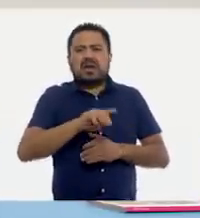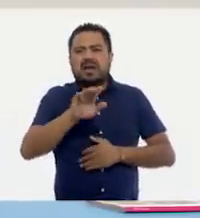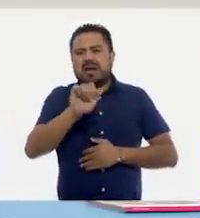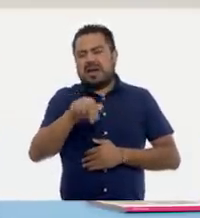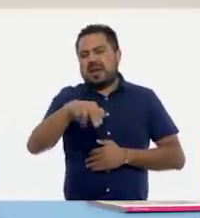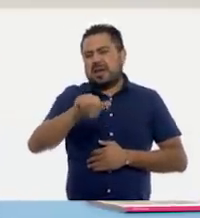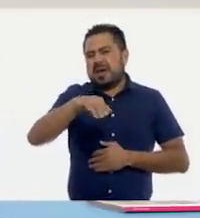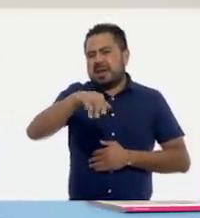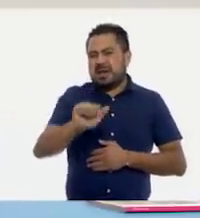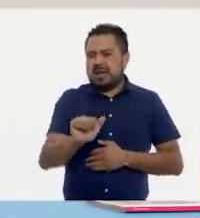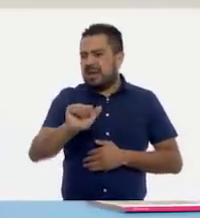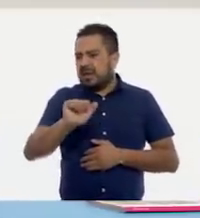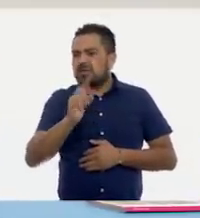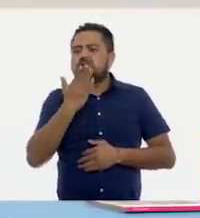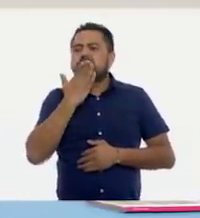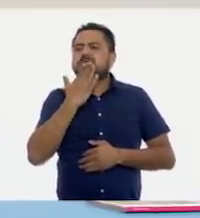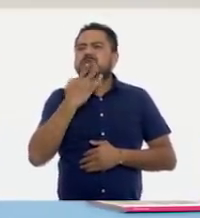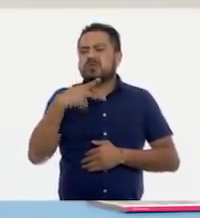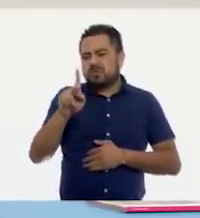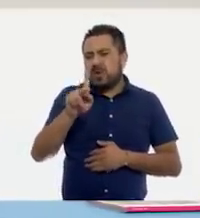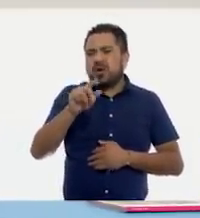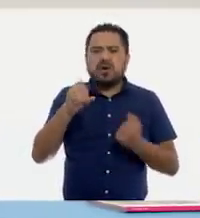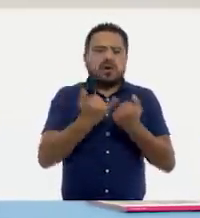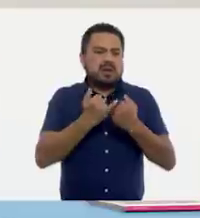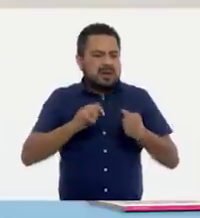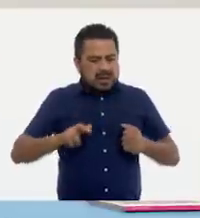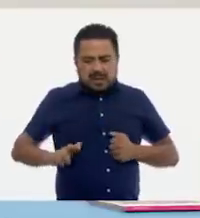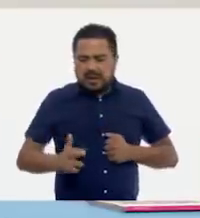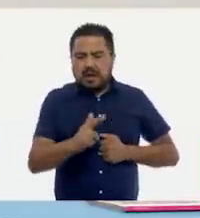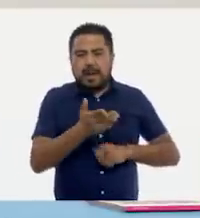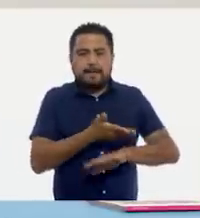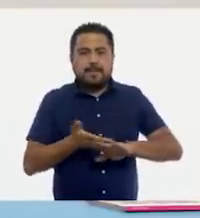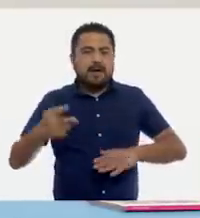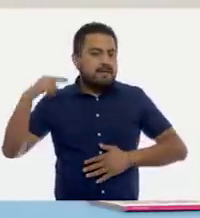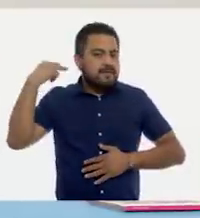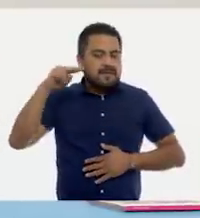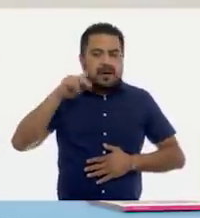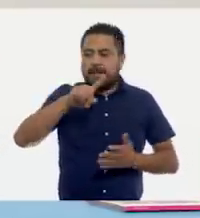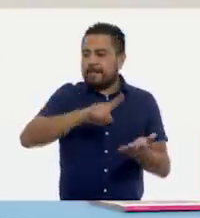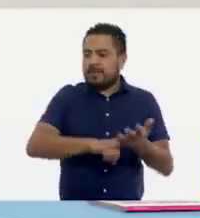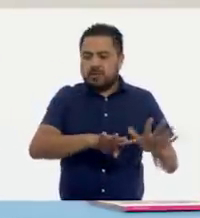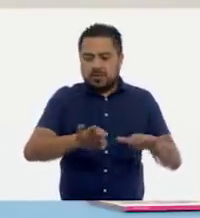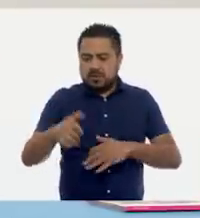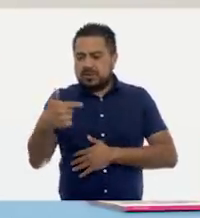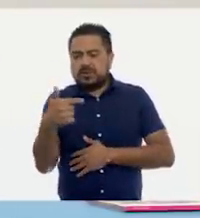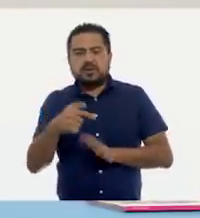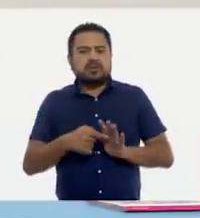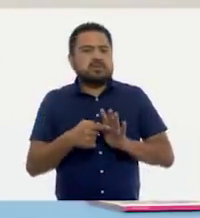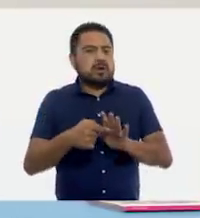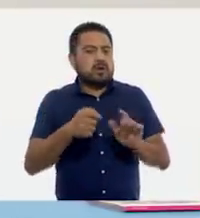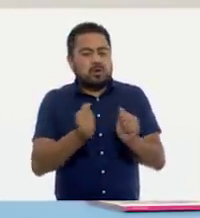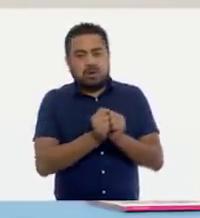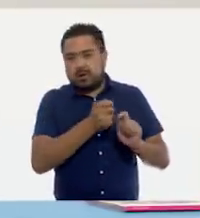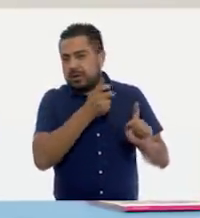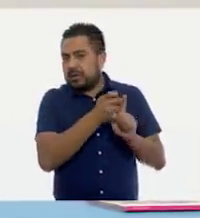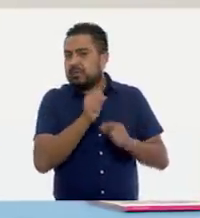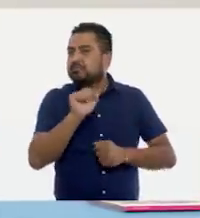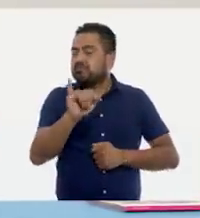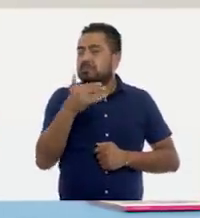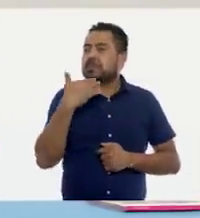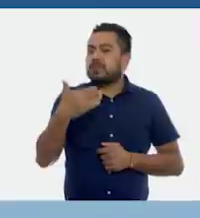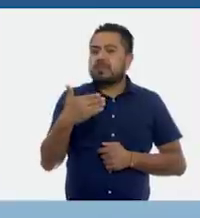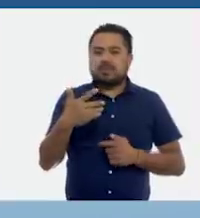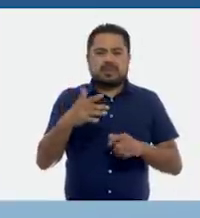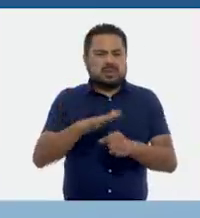en Sonora en 1906 y la rebelión de Río Blanco en Veracruz en 1907 son muestras de ello. Muy bien. Sí.